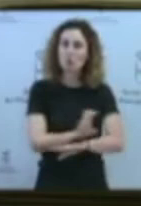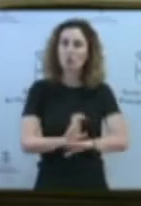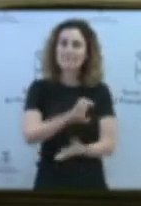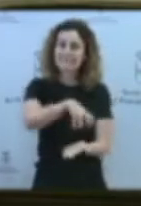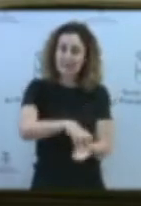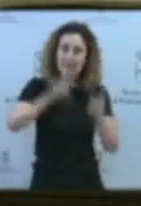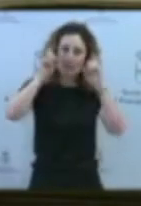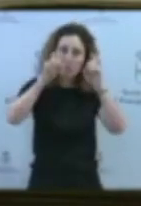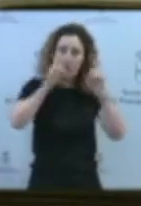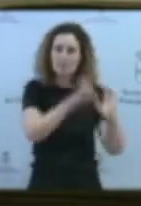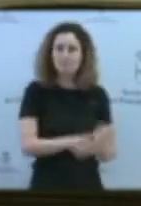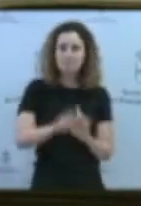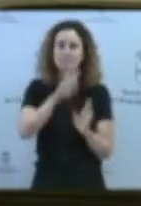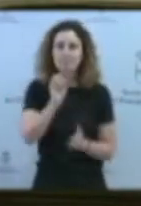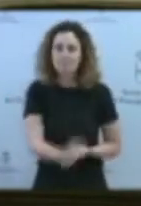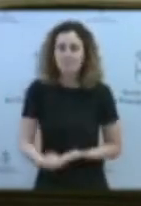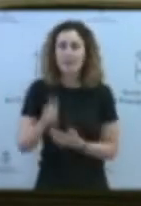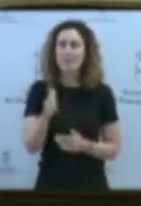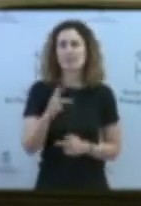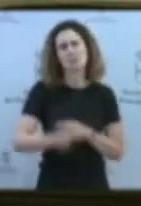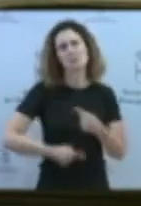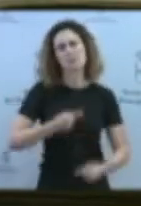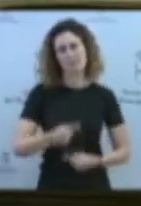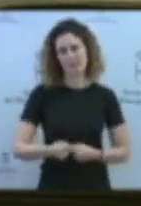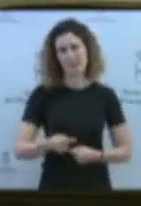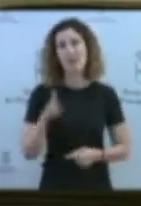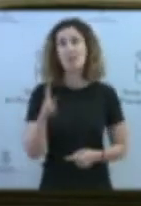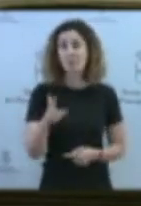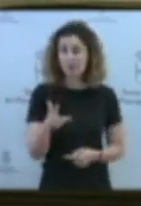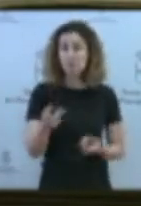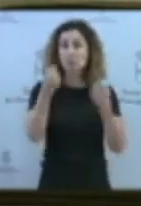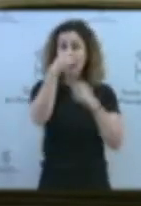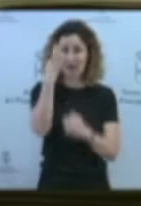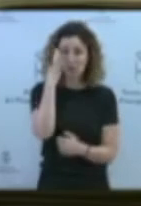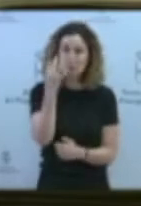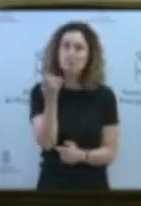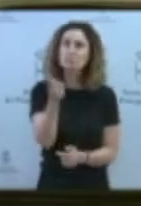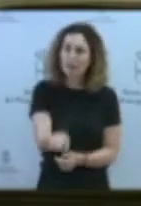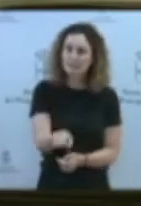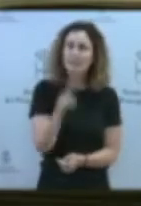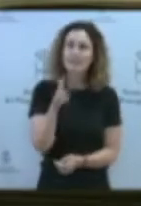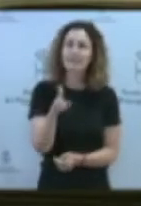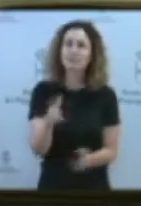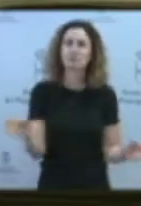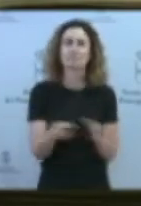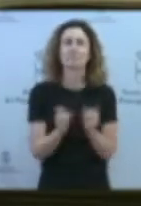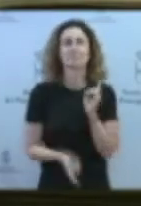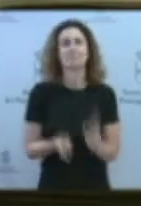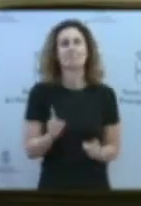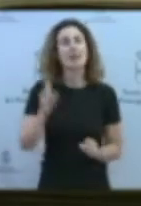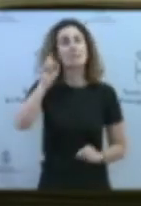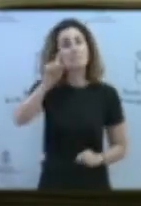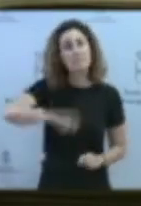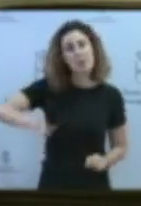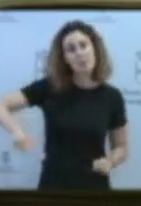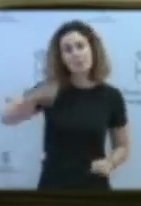señora consejera, por los derechos del alumnado y por los derechos de los equipos directivos y de los docentes y las docentes. Por tanto, insisto, la respuesta